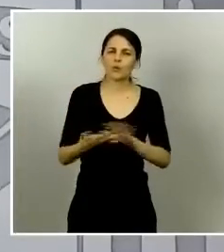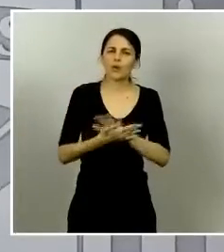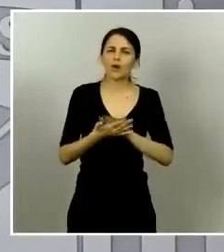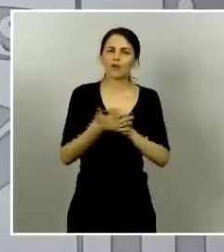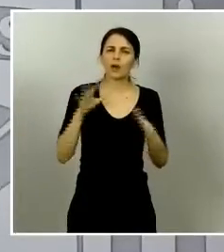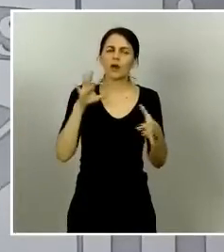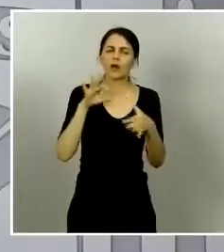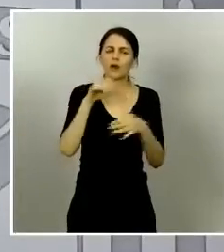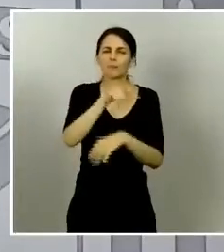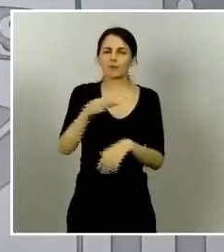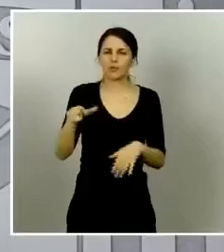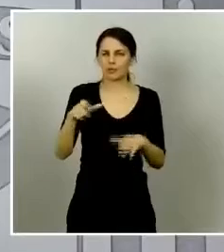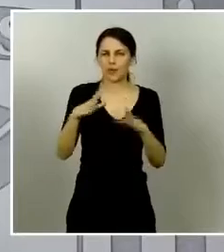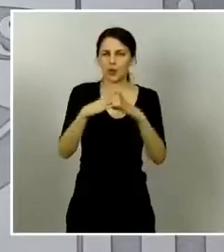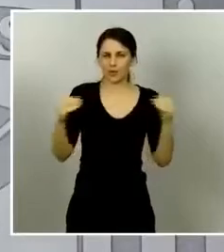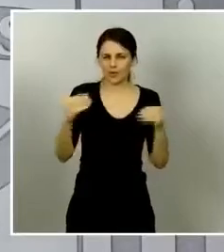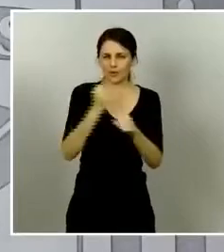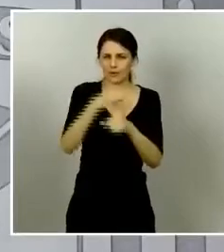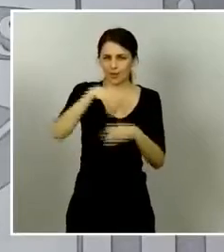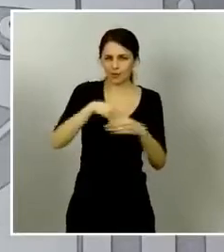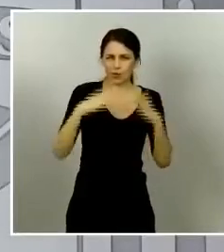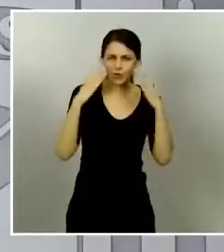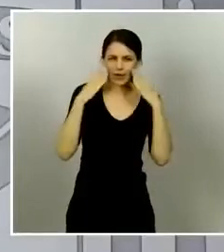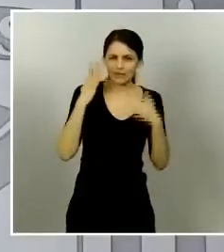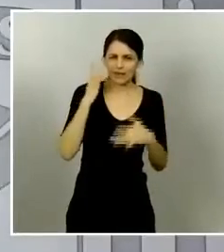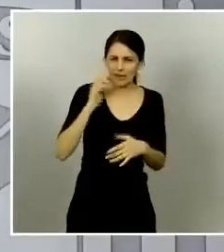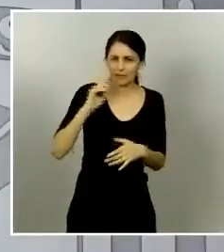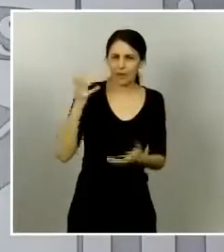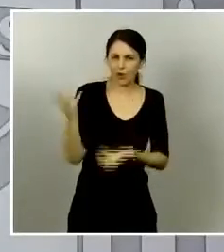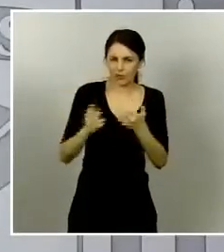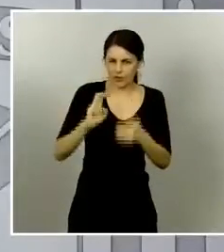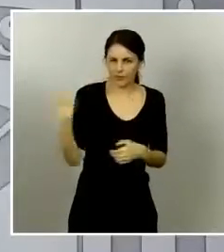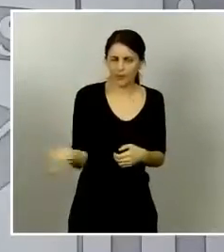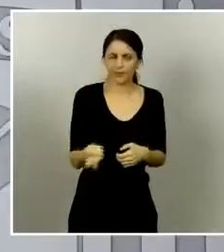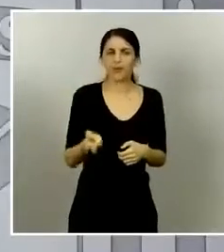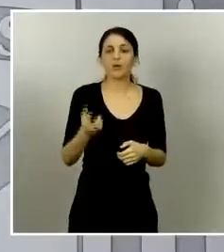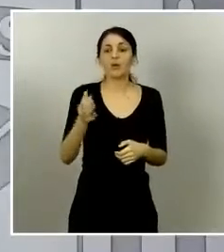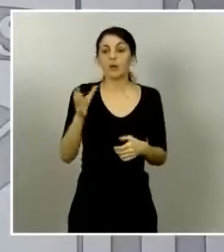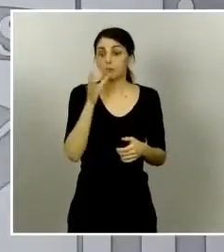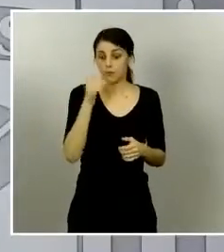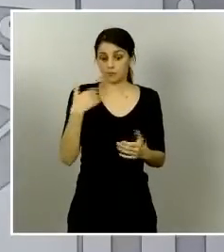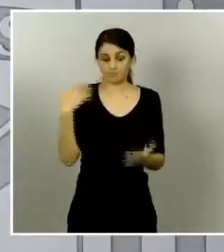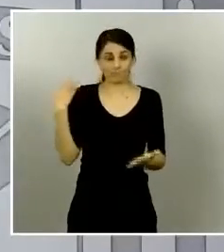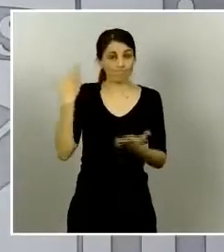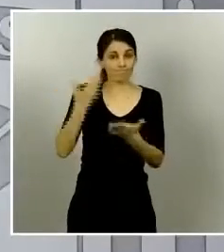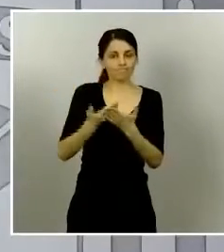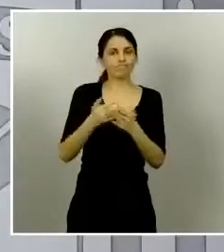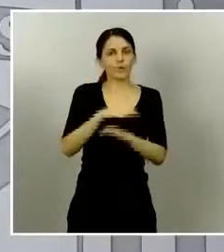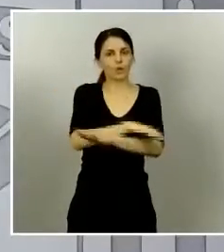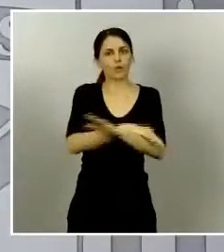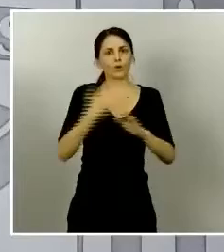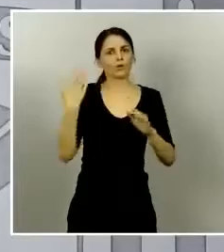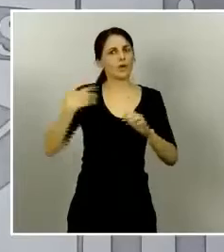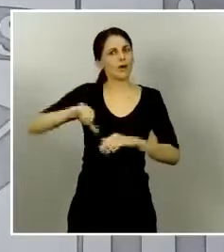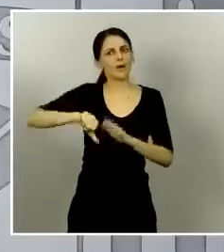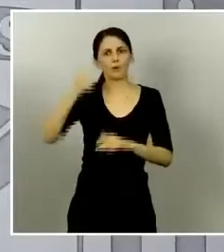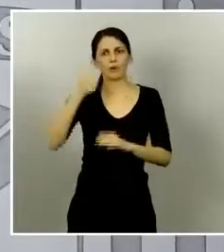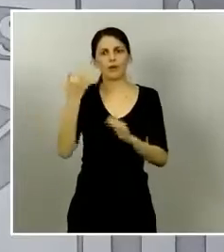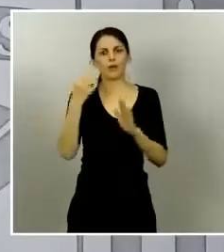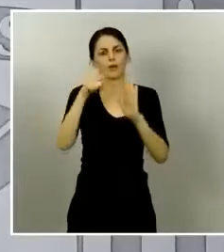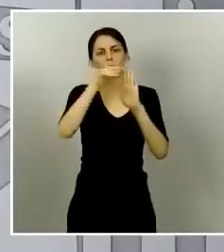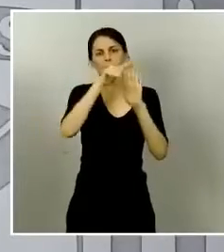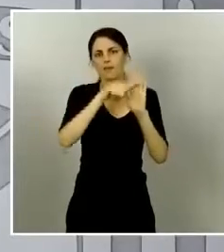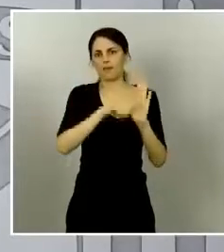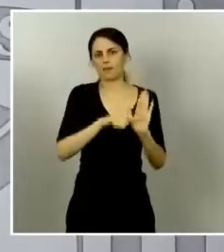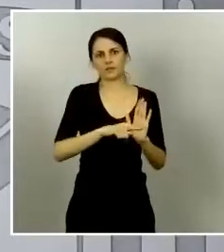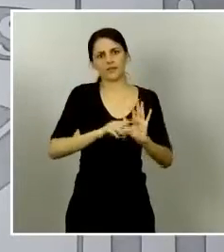En relación con la última pregunta, que tiene que ver con las empleadas de hogar, decir que el Gobierno ha puesto en marcha durante este periodo un conjunto de